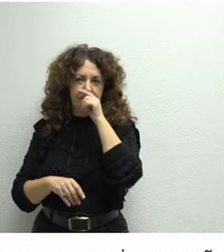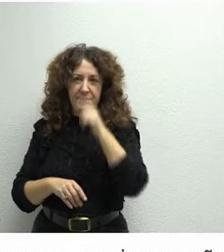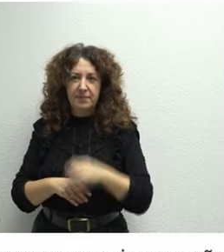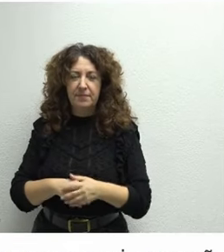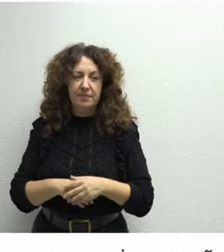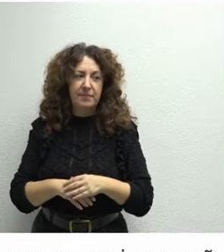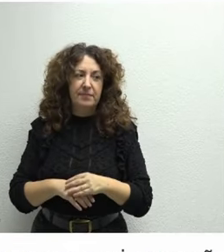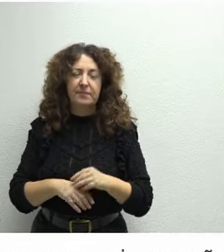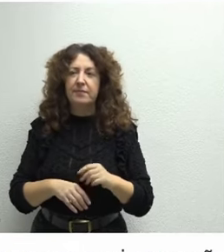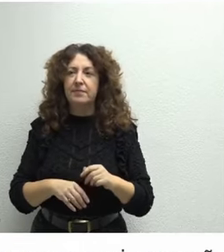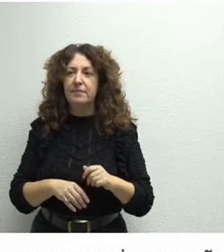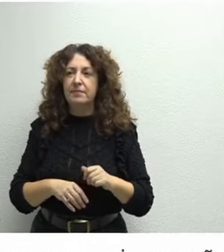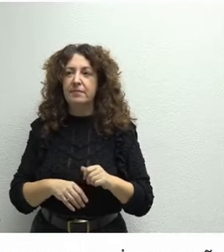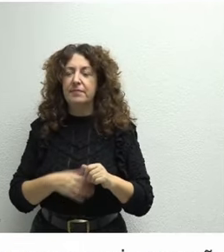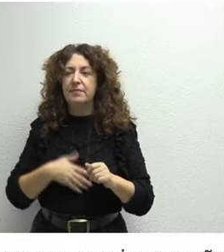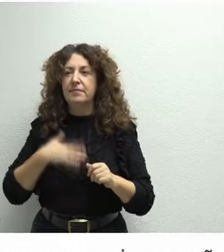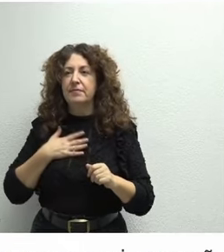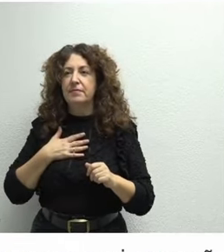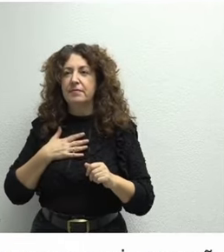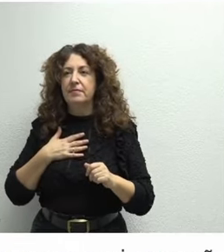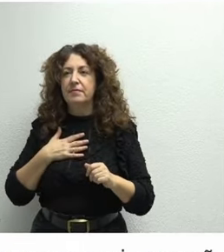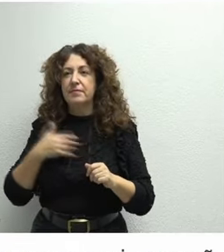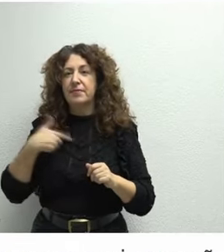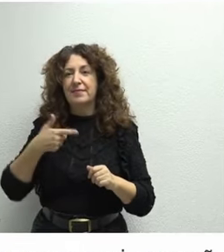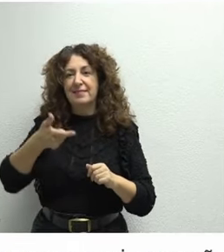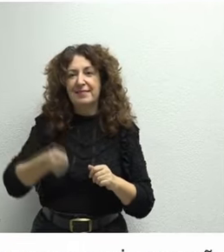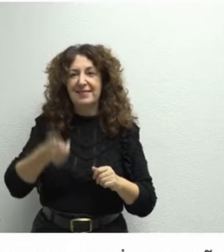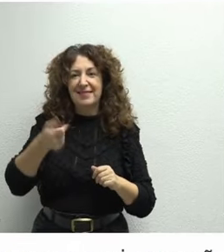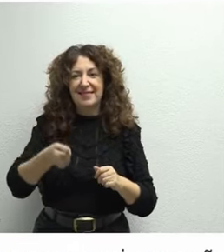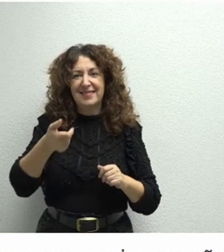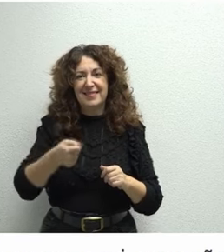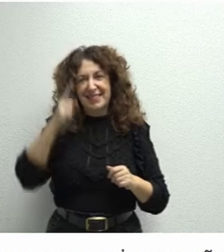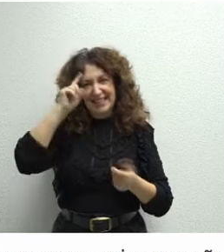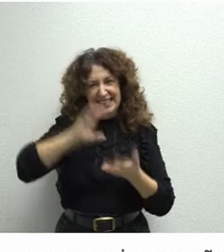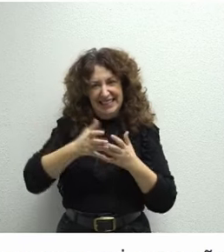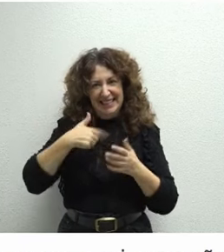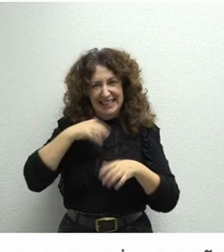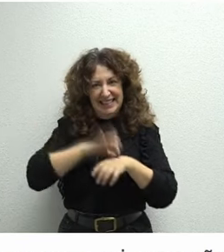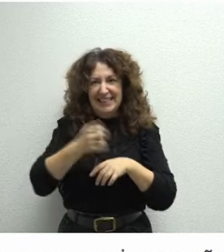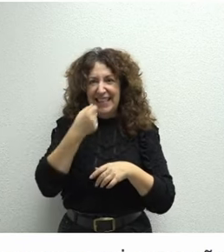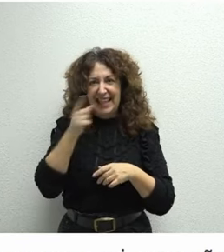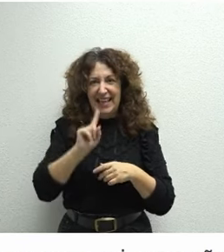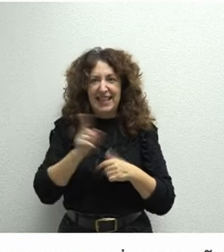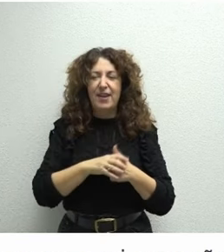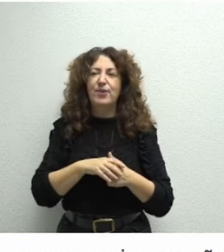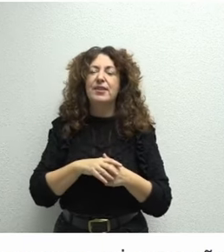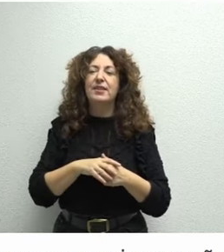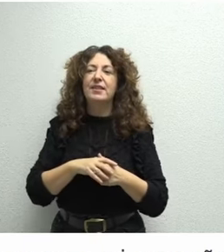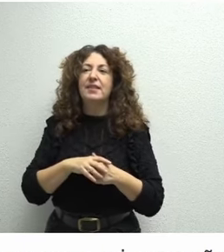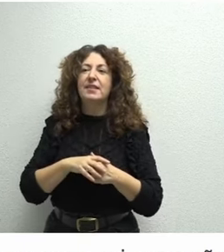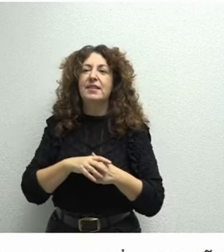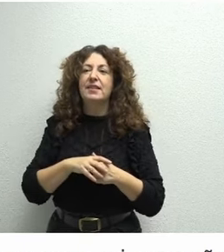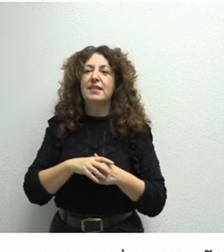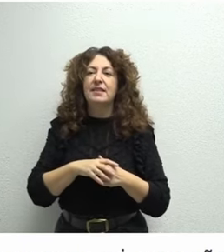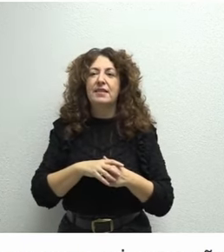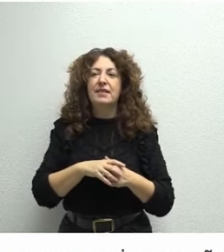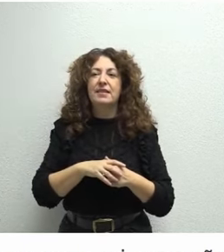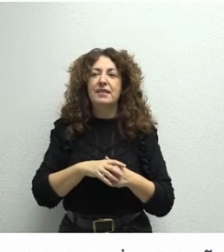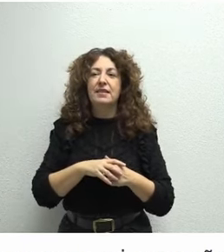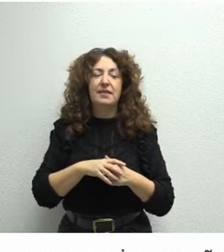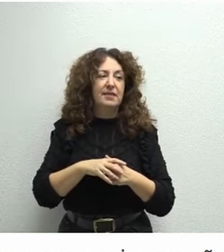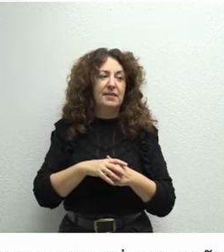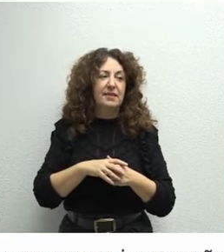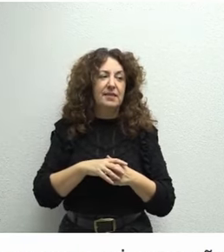compañera no quiero equivocarme de botón eh que yo no soy psiquiatra Ah la tengo